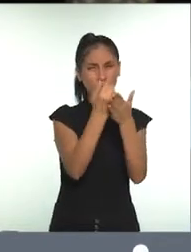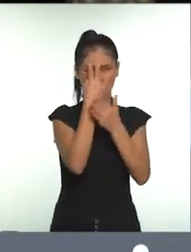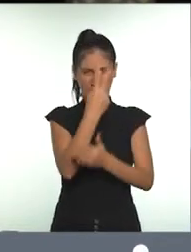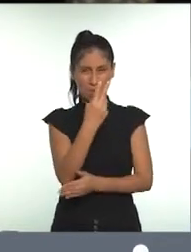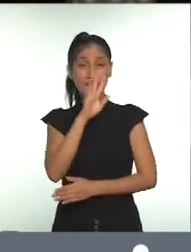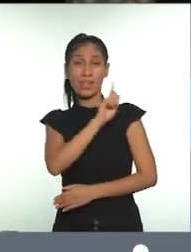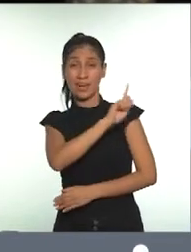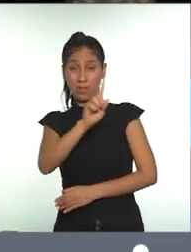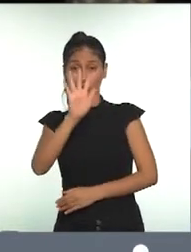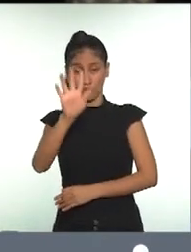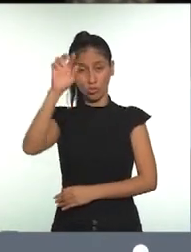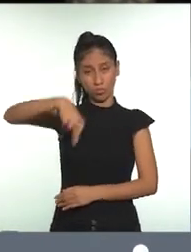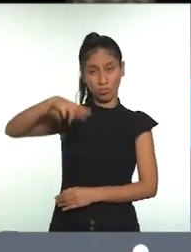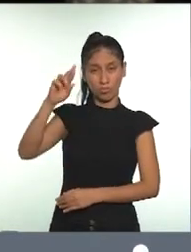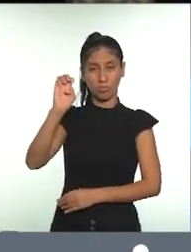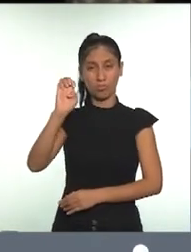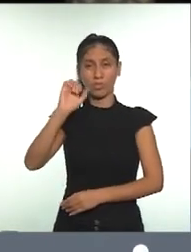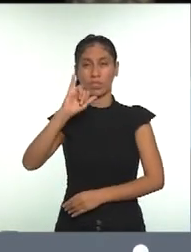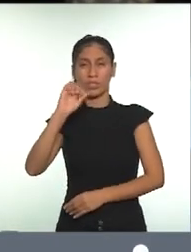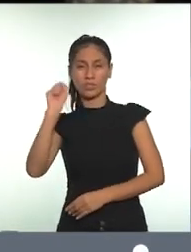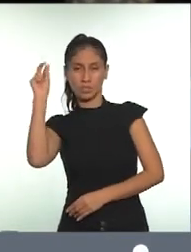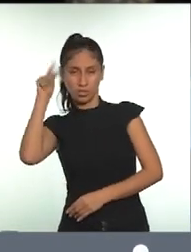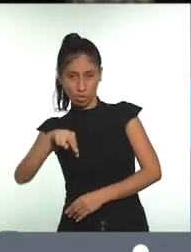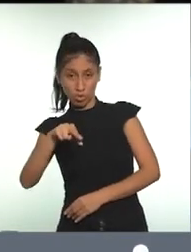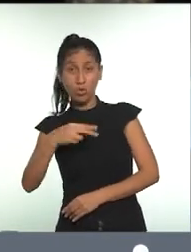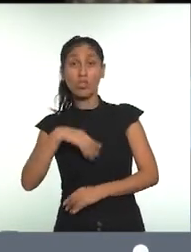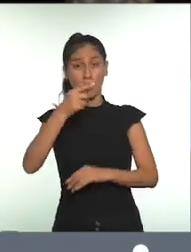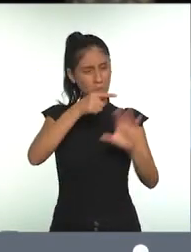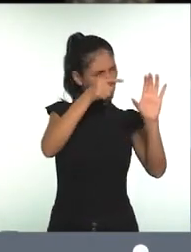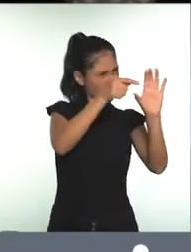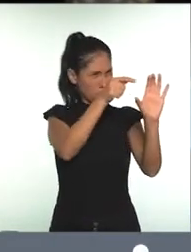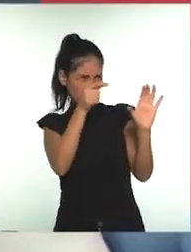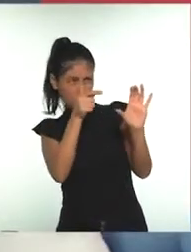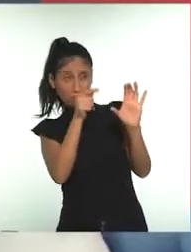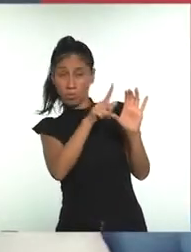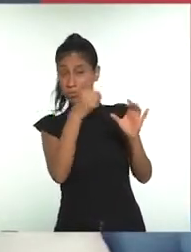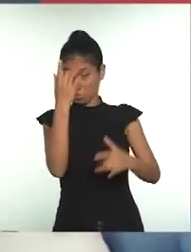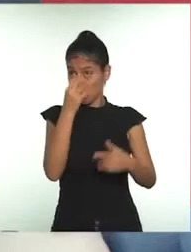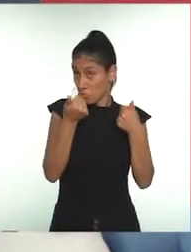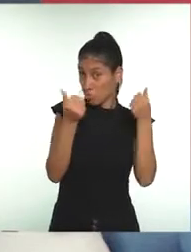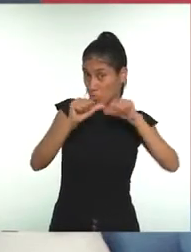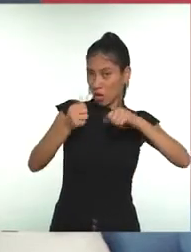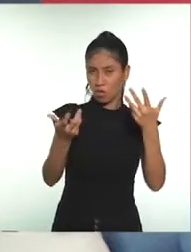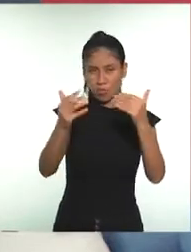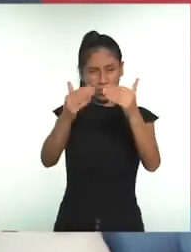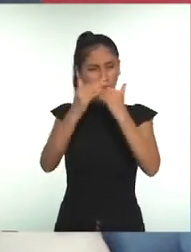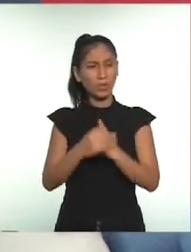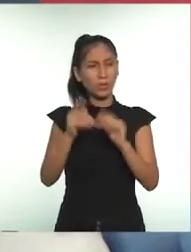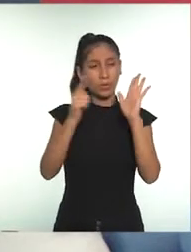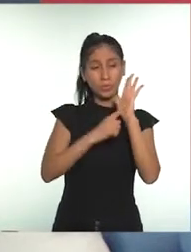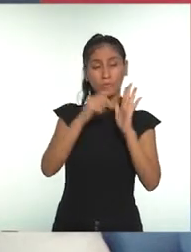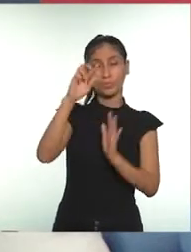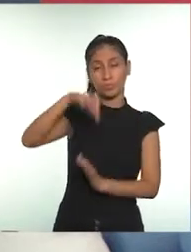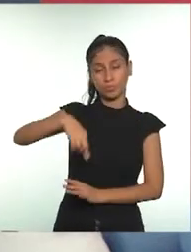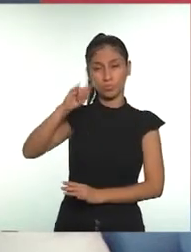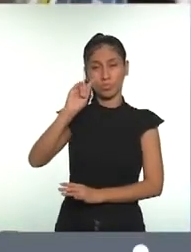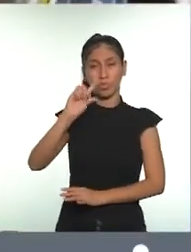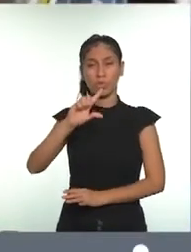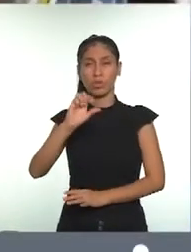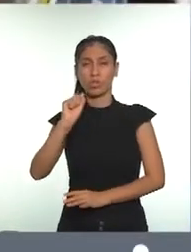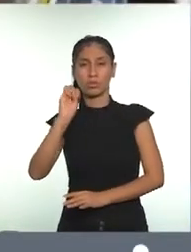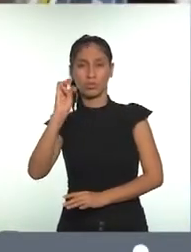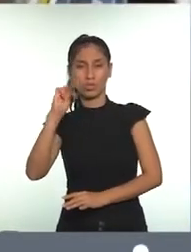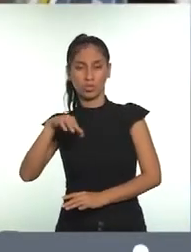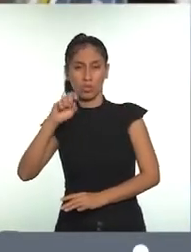presión arterial y darnos cuenta si un paciente padece o no de hipertensión arterial. ¿Cómo se utiliza un pulsioxímetro y cómo un tensiómetro?